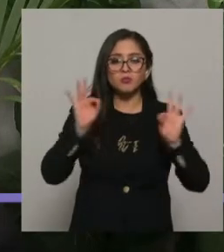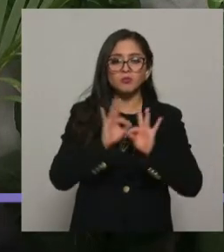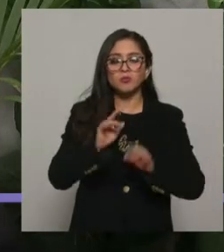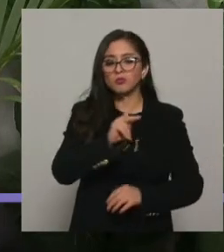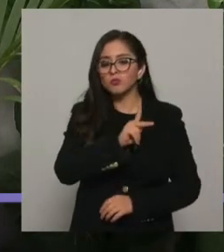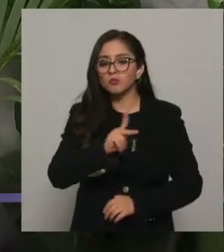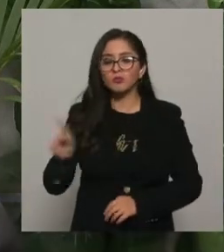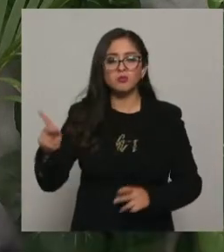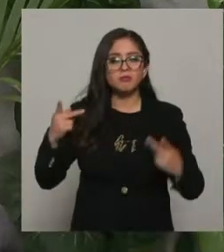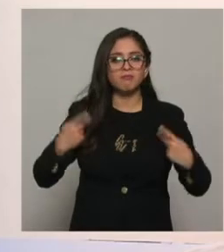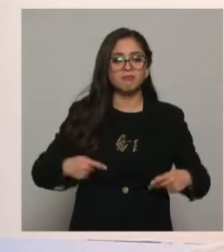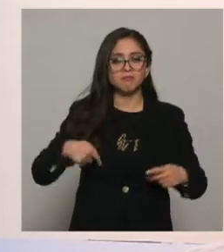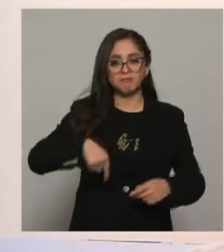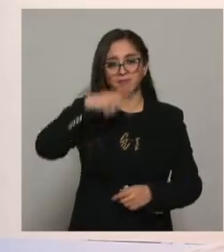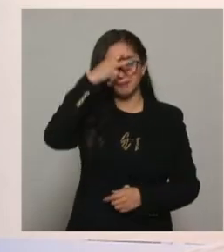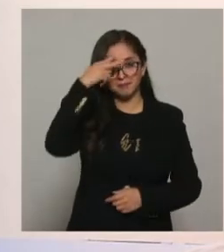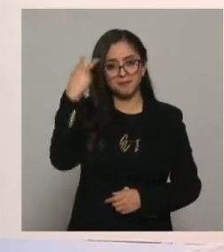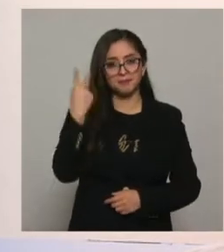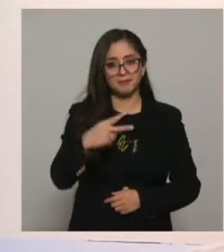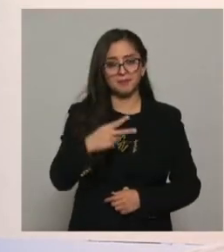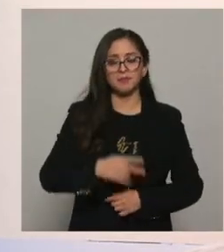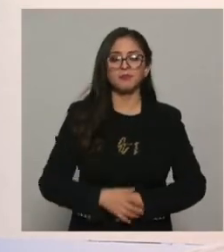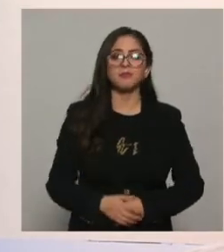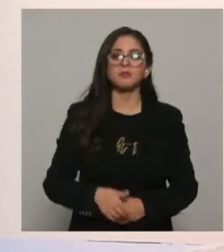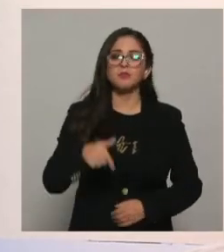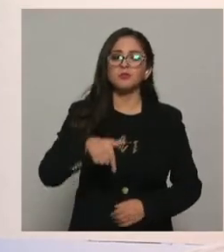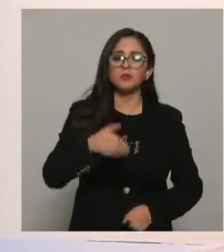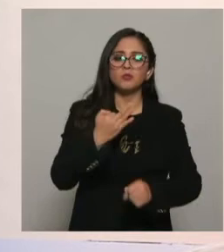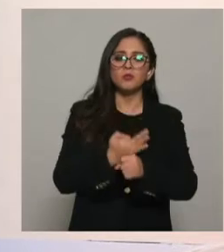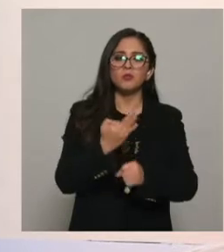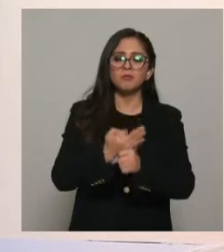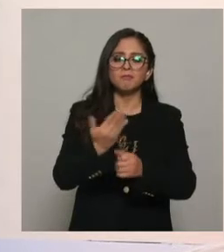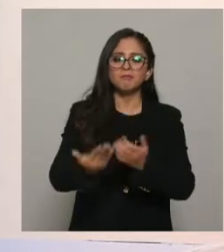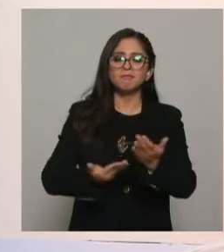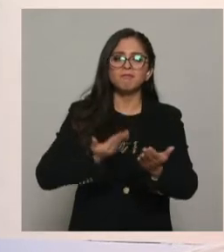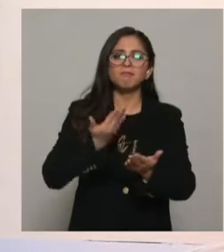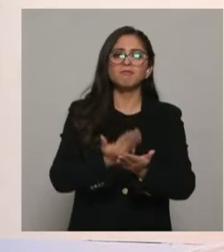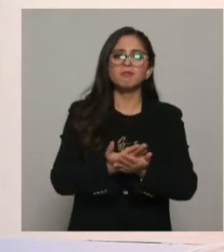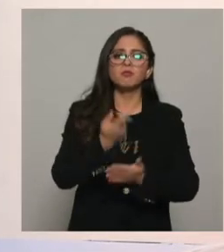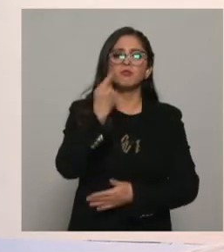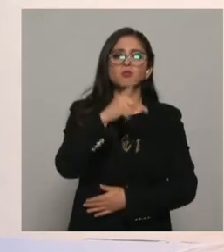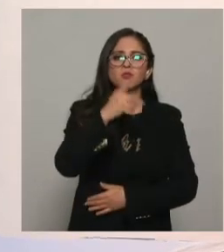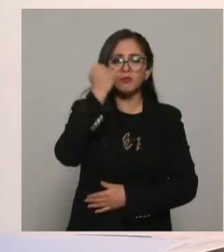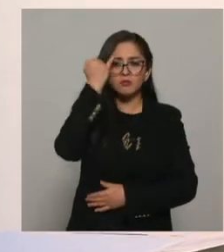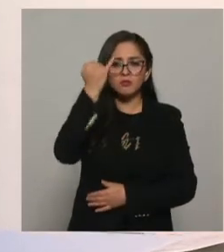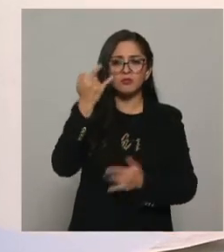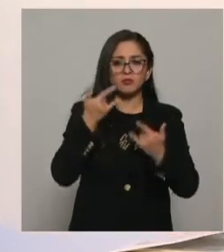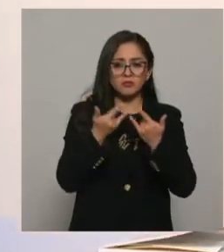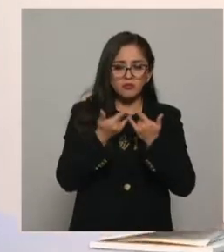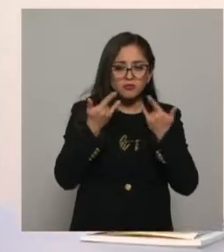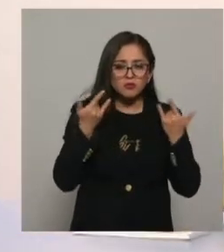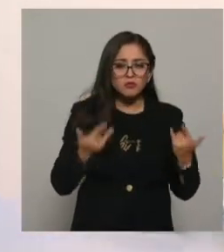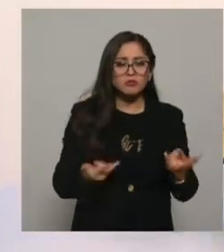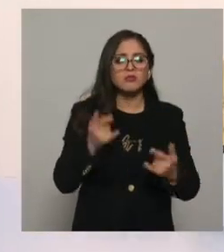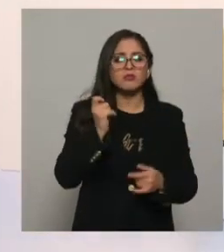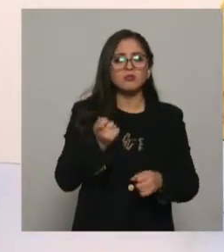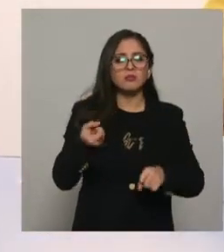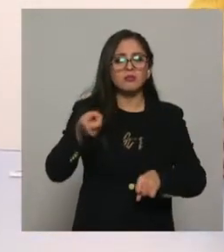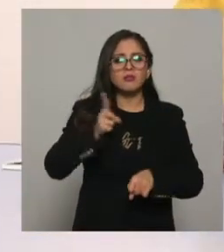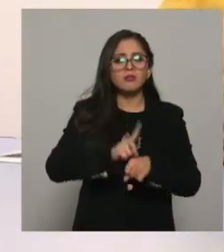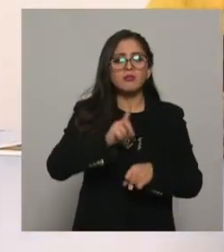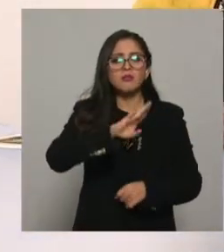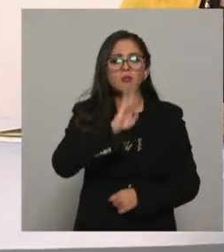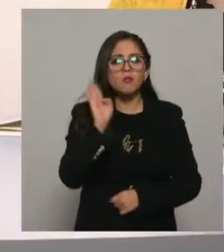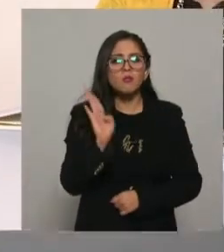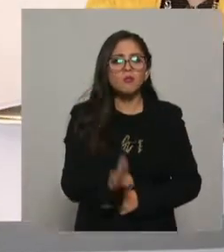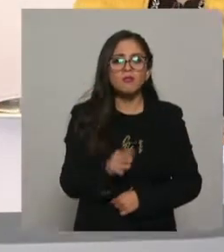los mexicanos. Pues el tema en la mesa, la mirada desde los cronistas, la mirada de los cronistas respecto al Día de Muertos. ¿Cómo se